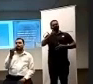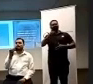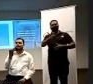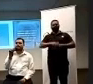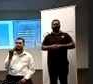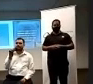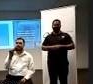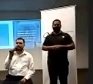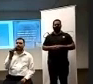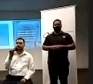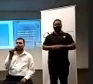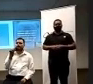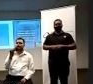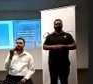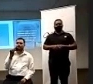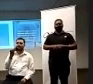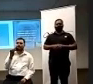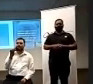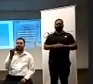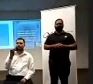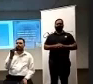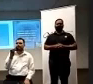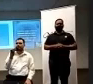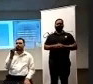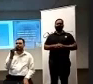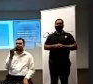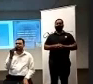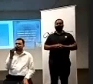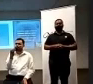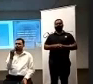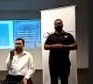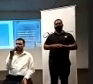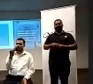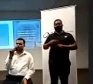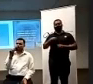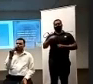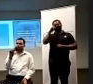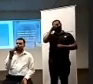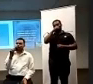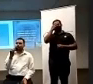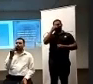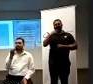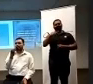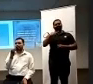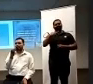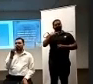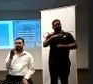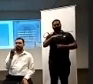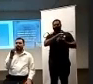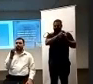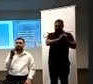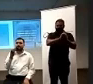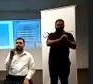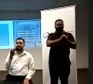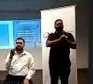Luego me consta que hubo gente con discapacidad conocida que fallecieron por no tener